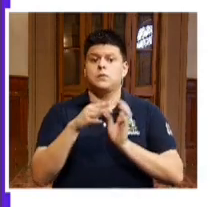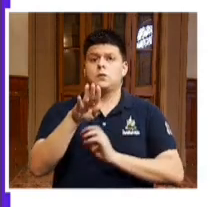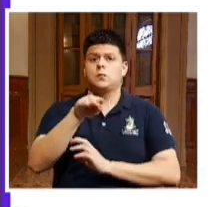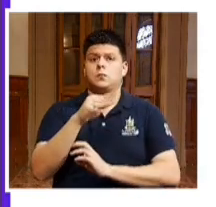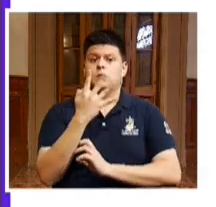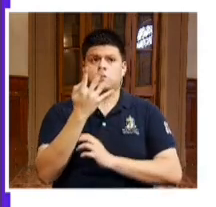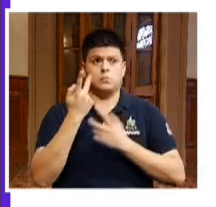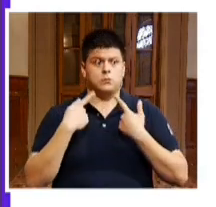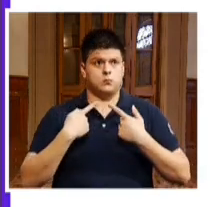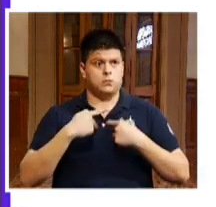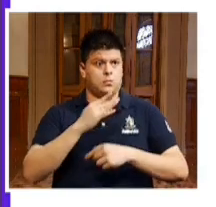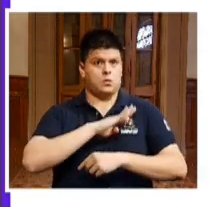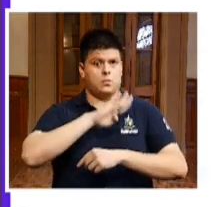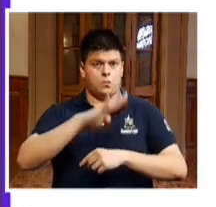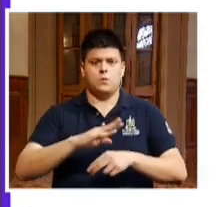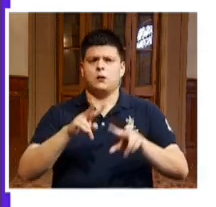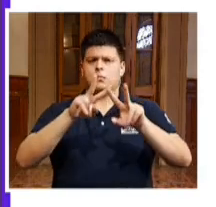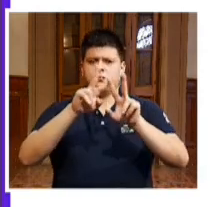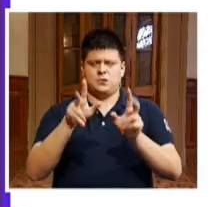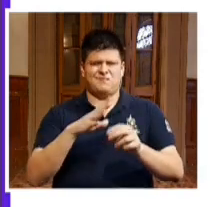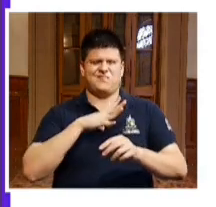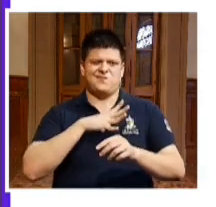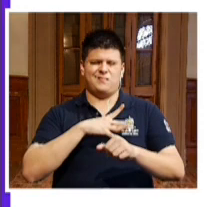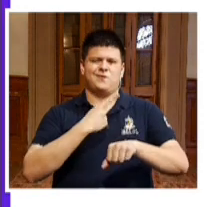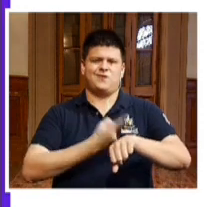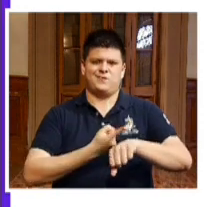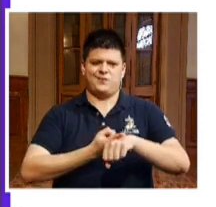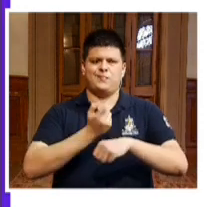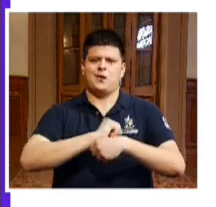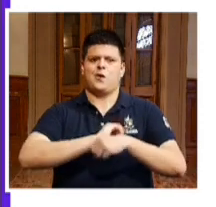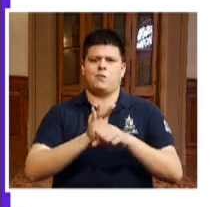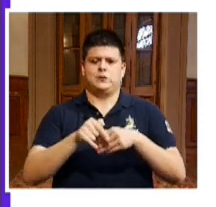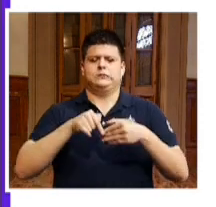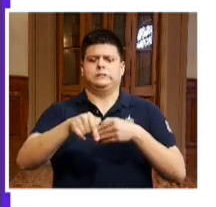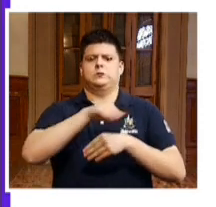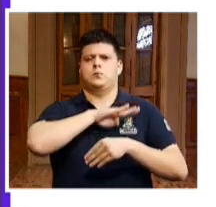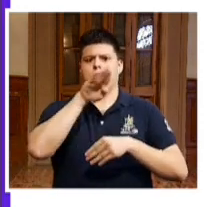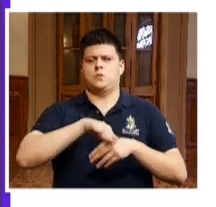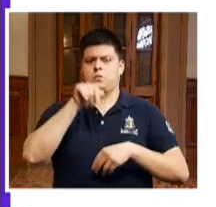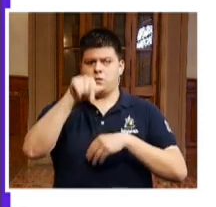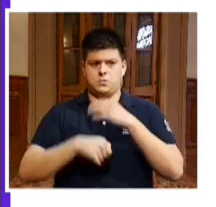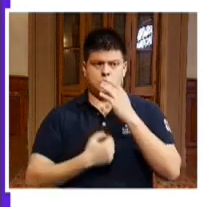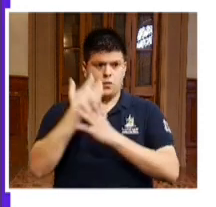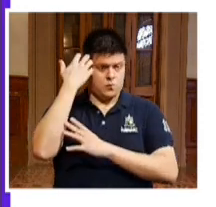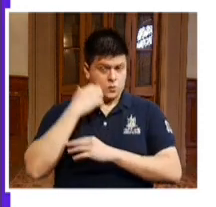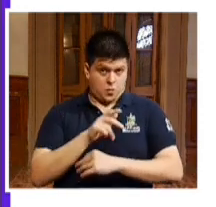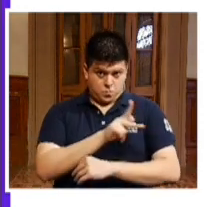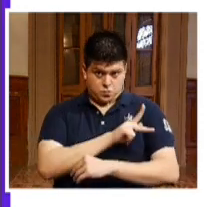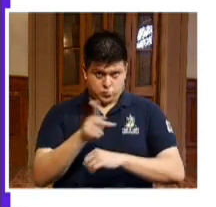5,094 defunciones por COVID-19 en el estado de Nuevo León.